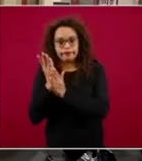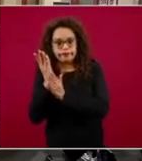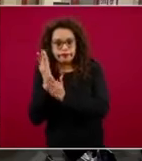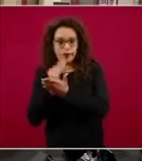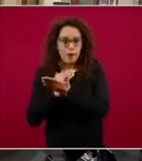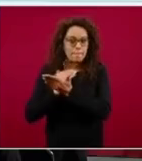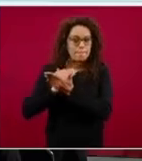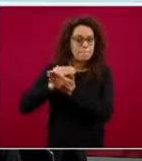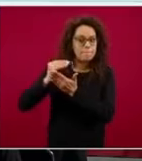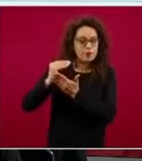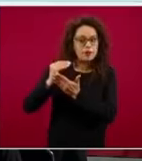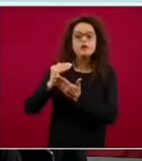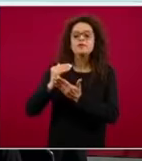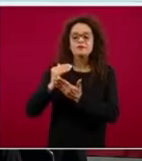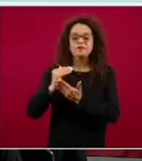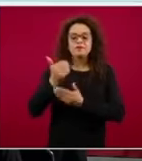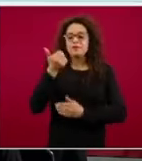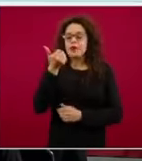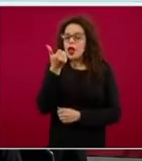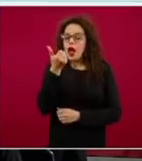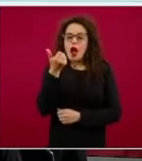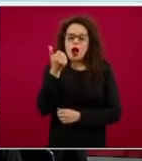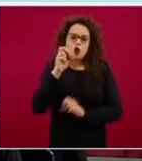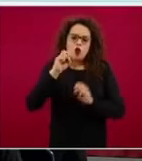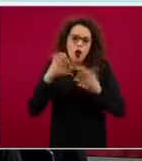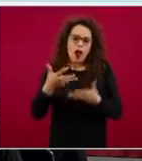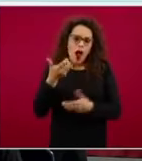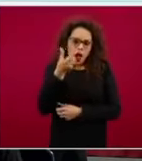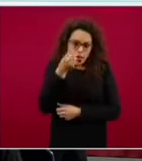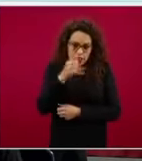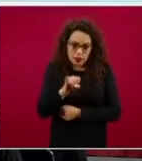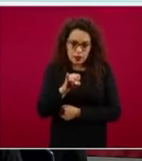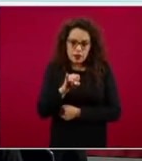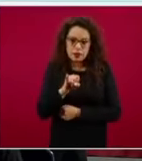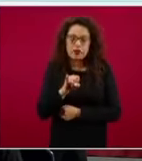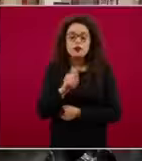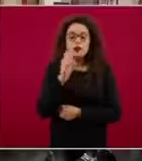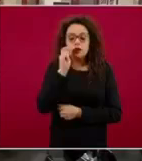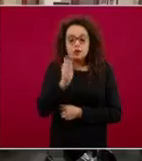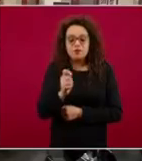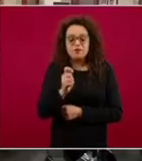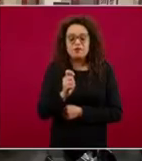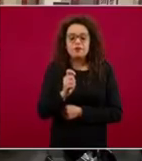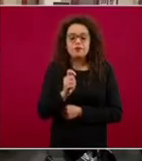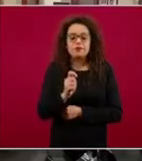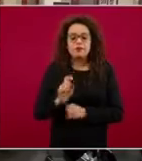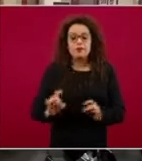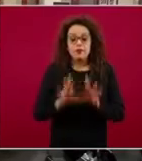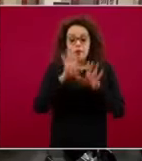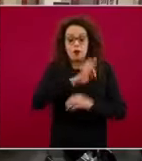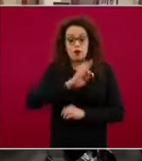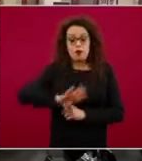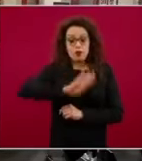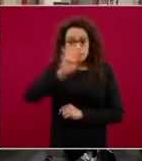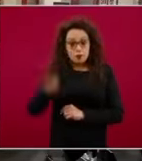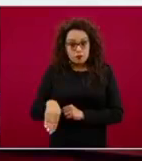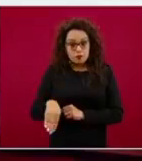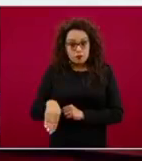de todos modos la letalidad, la probabilidad de morir si es que se padece COVID, sigue